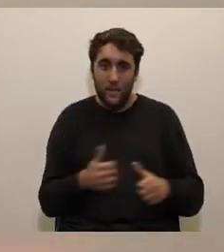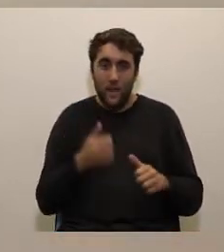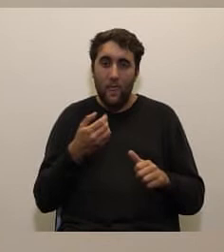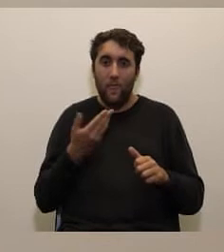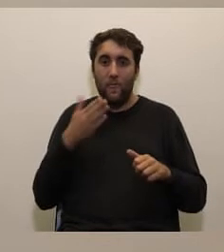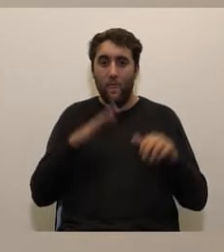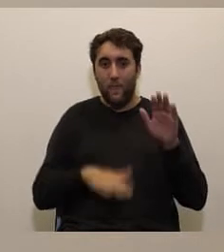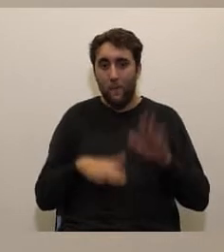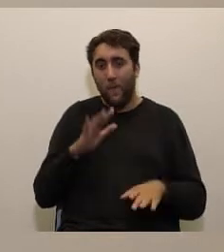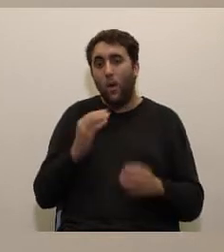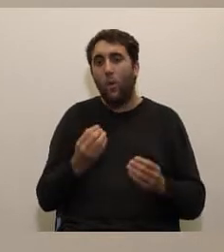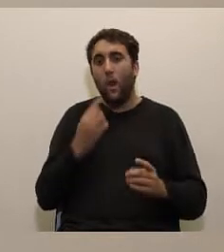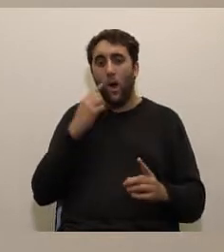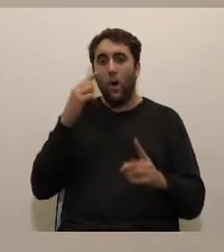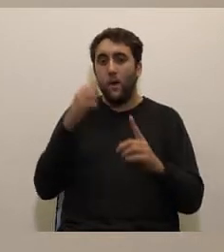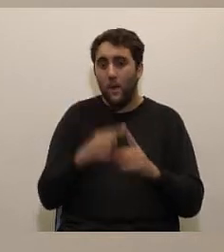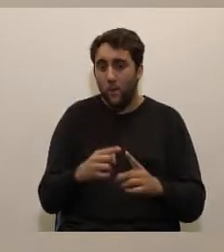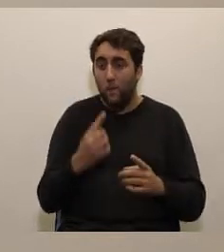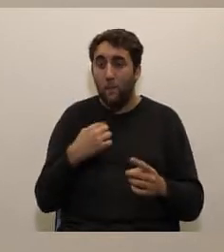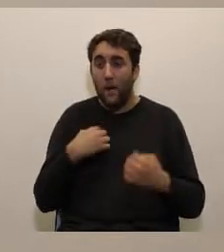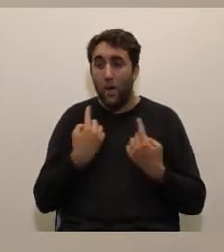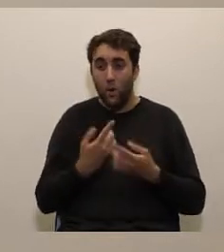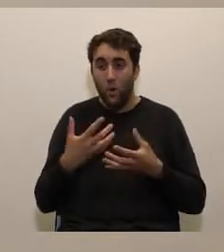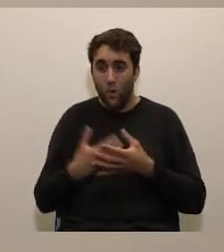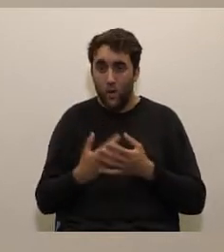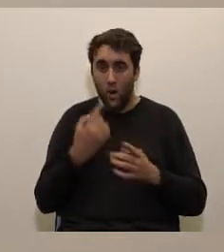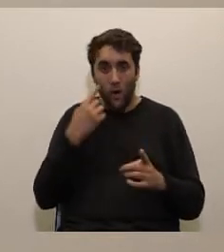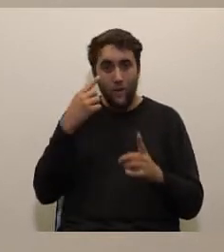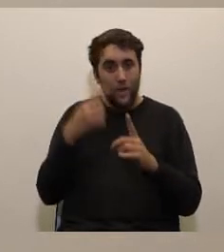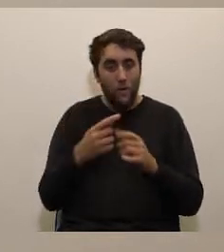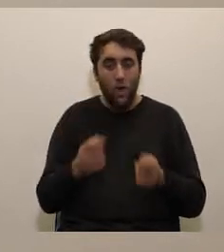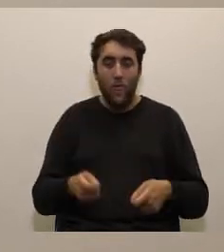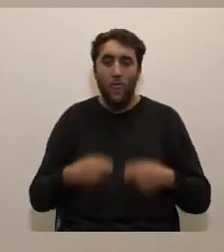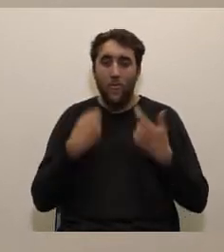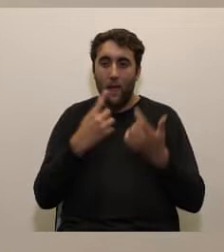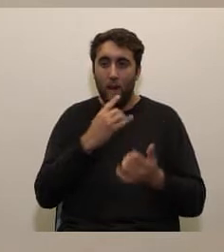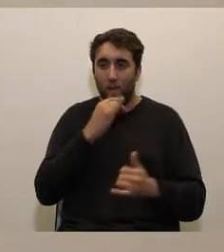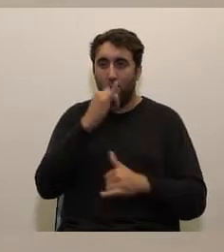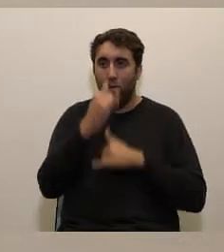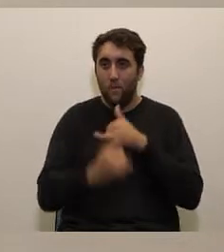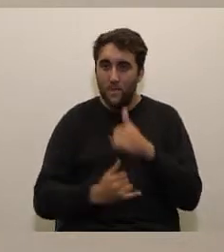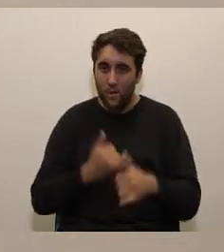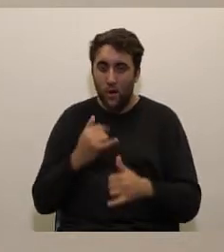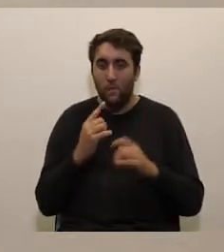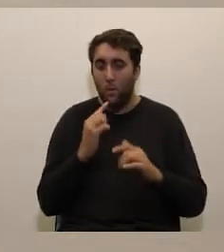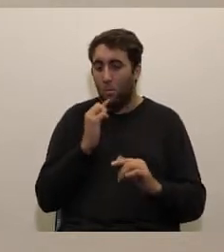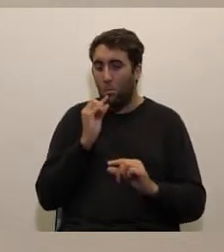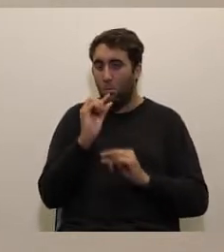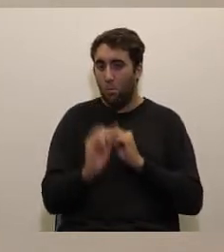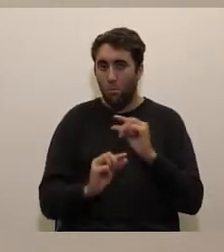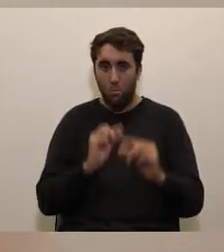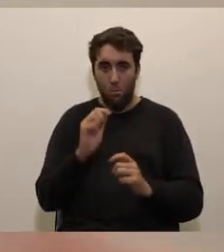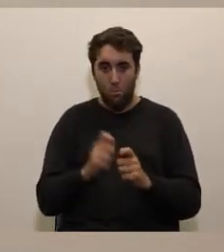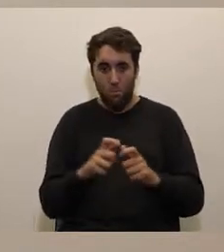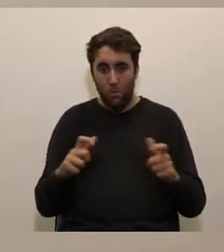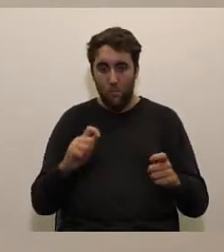depende mucho de los objetivos igualmente, pero nuestro objetivo es, bueno, llegar como de una manera y de a poquito ir